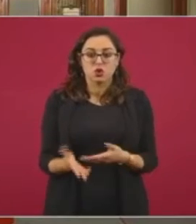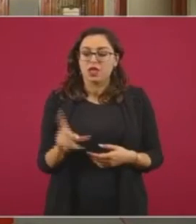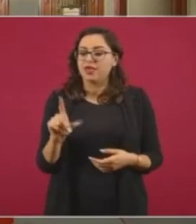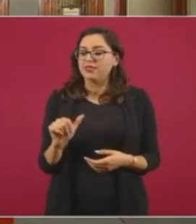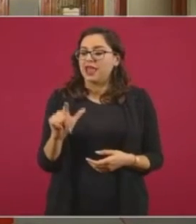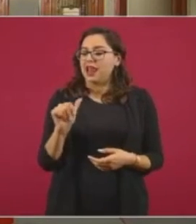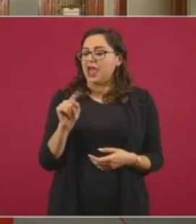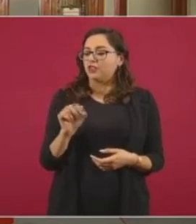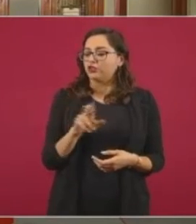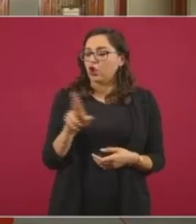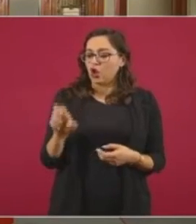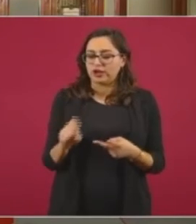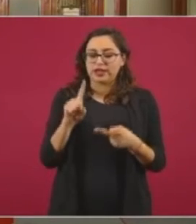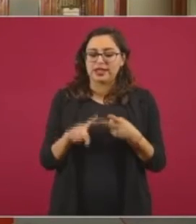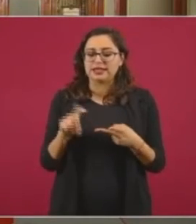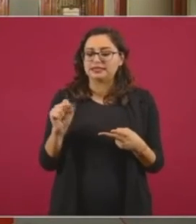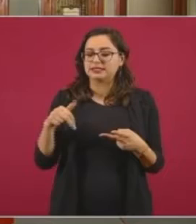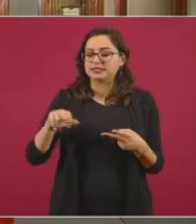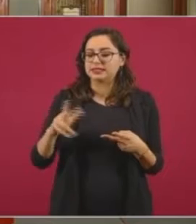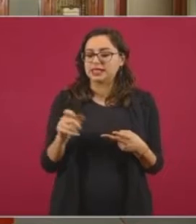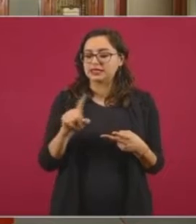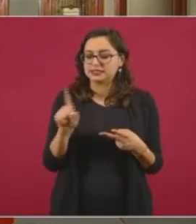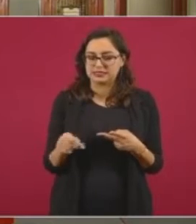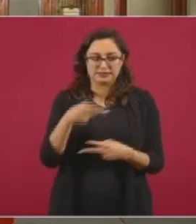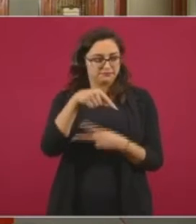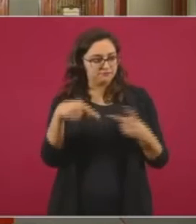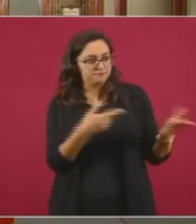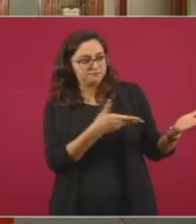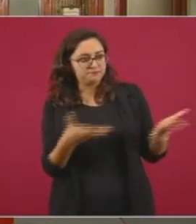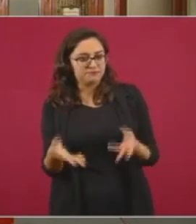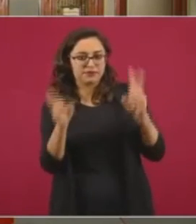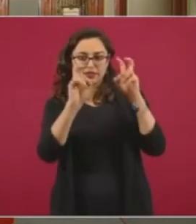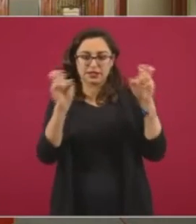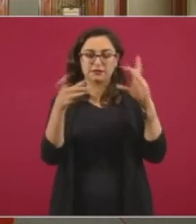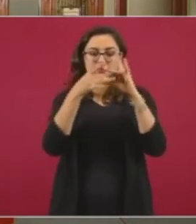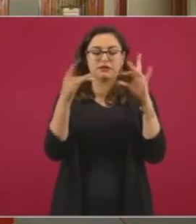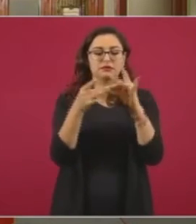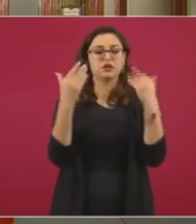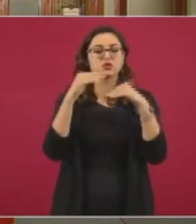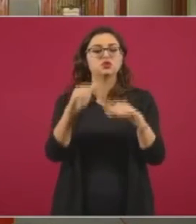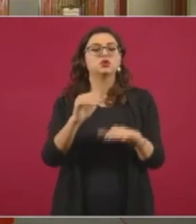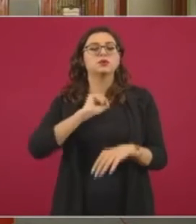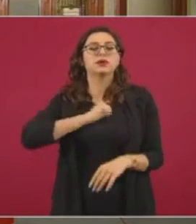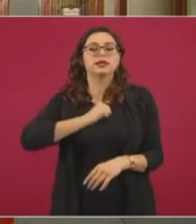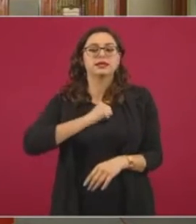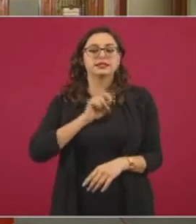nos comenten del Día Mundial de Lucha contra el SIDA.